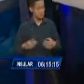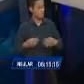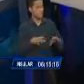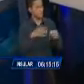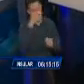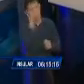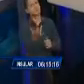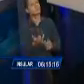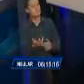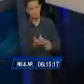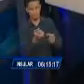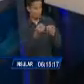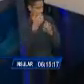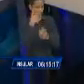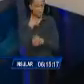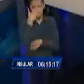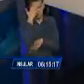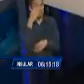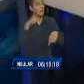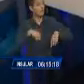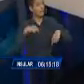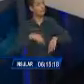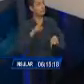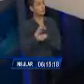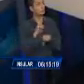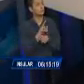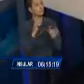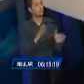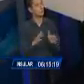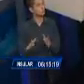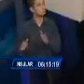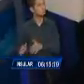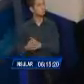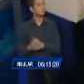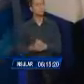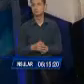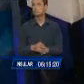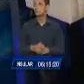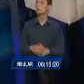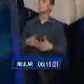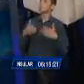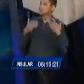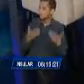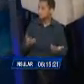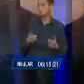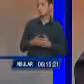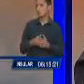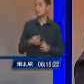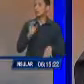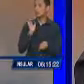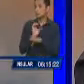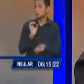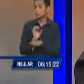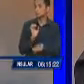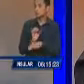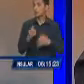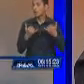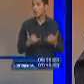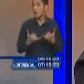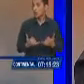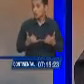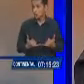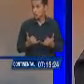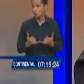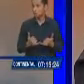más diversificación que haya si la tengo que utilizar acá para dinamizar la economía? Pero claro, Carlos, mira, en el Ecuador ahora